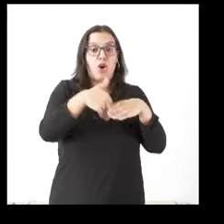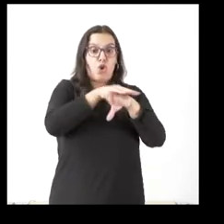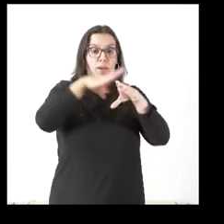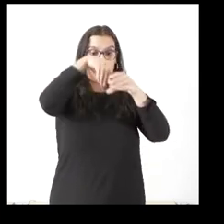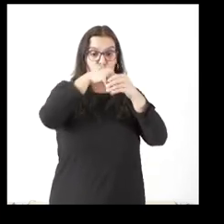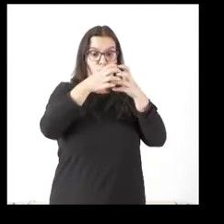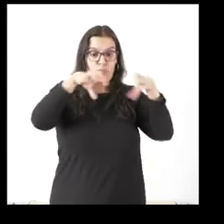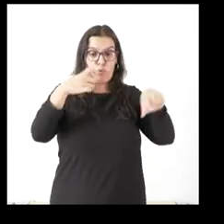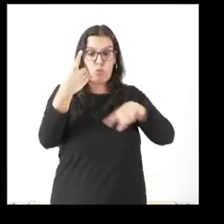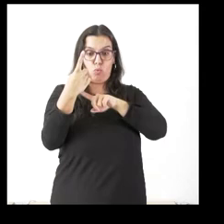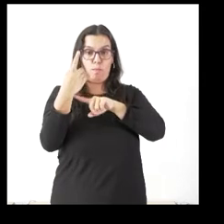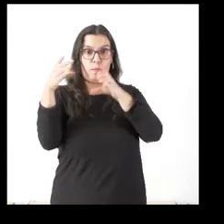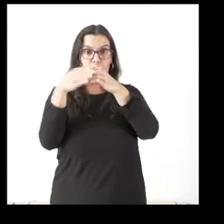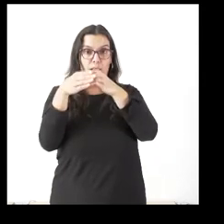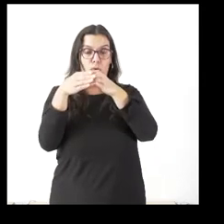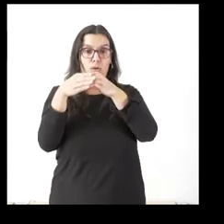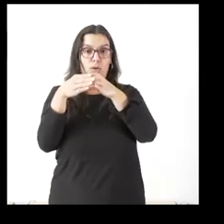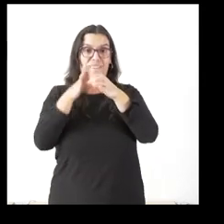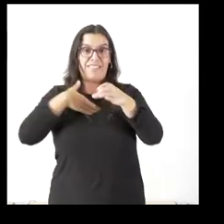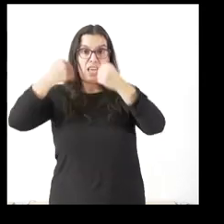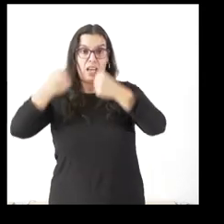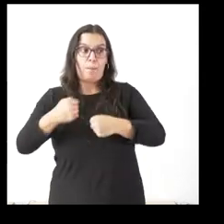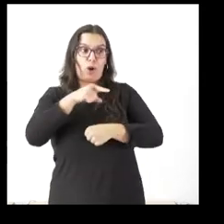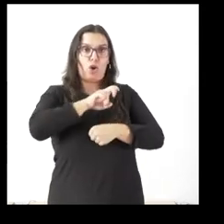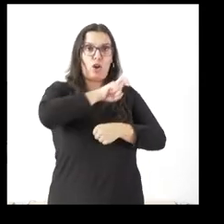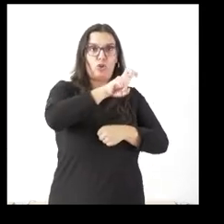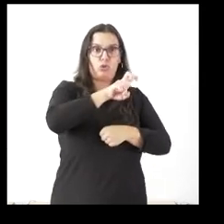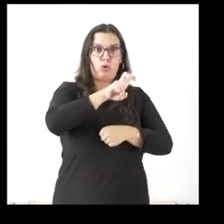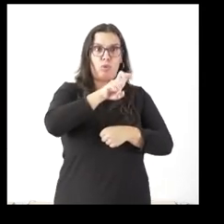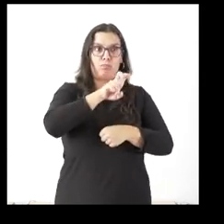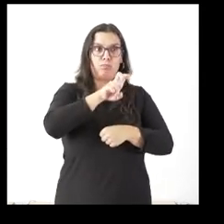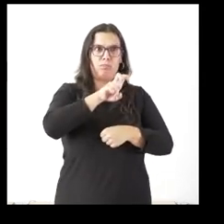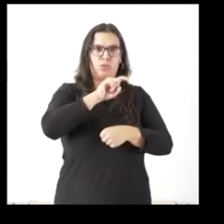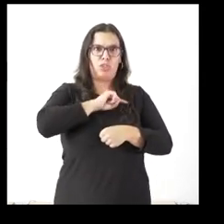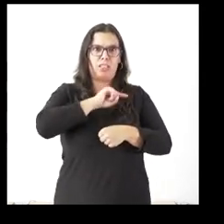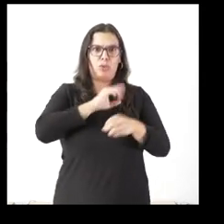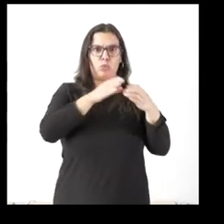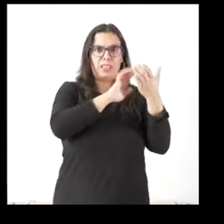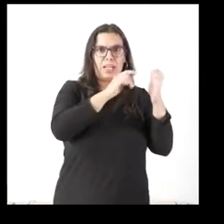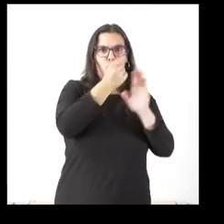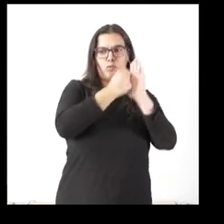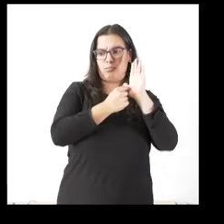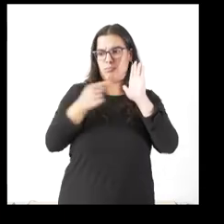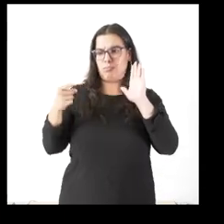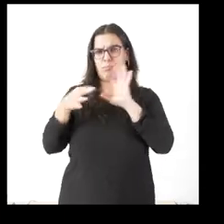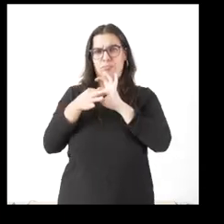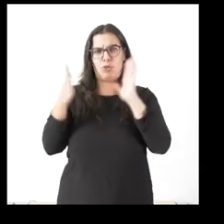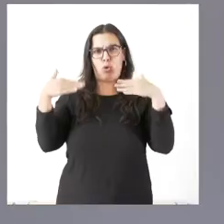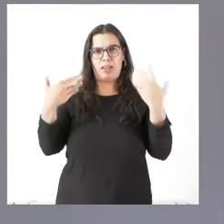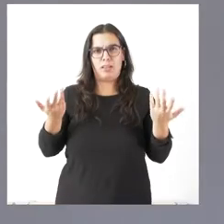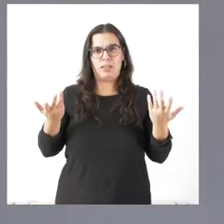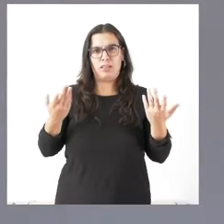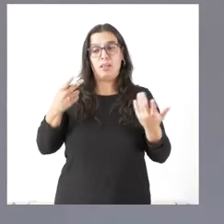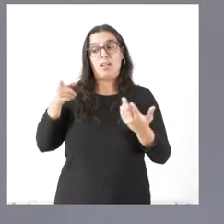Gobierno, pero que no refleja el sentido de la Junta, que es lo que han enviado al Gobierno. ¿Eso lo van a actualizar? Bueno,